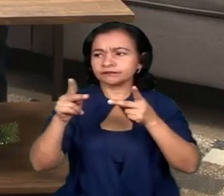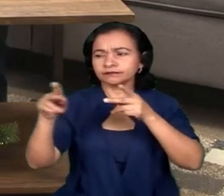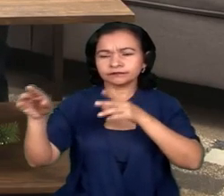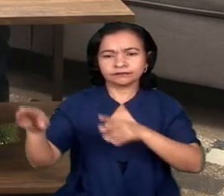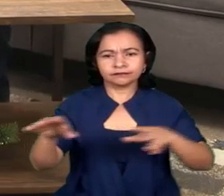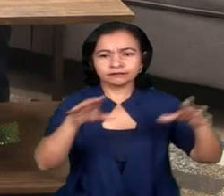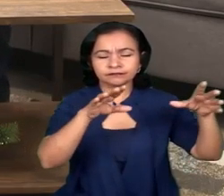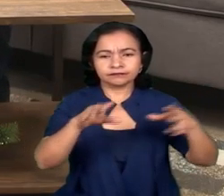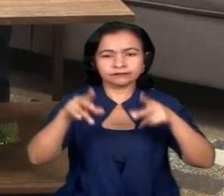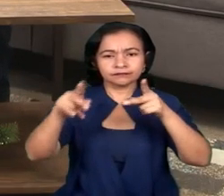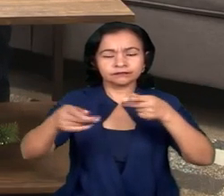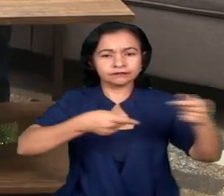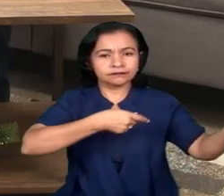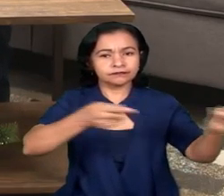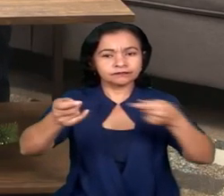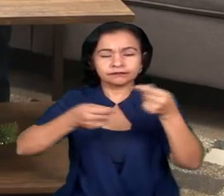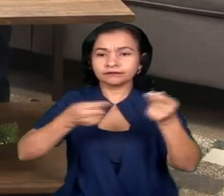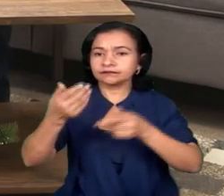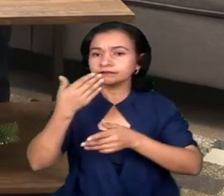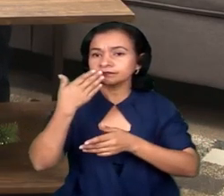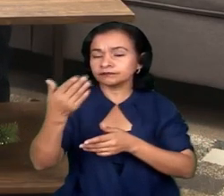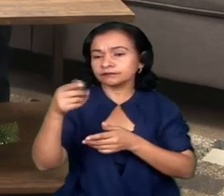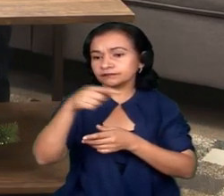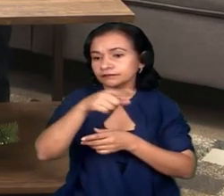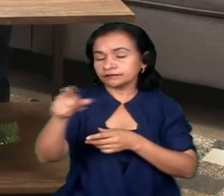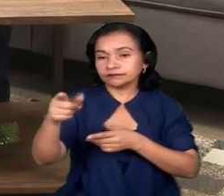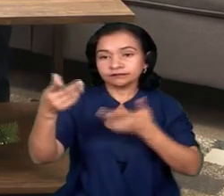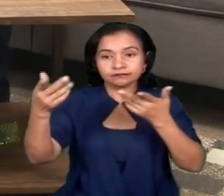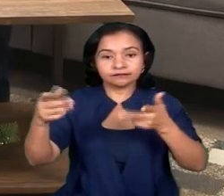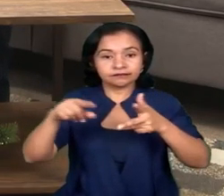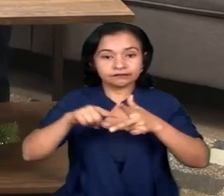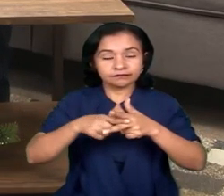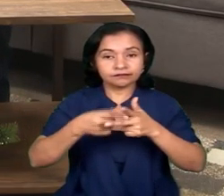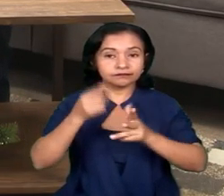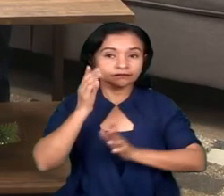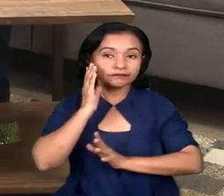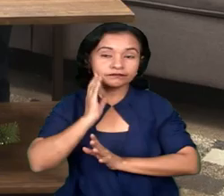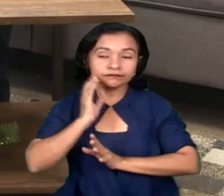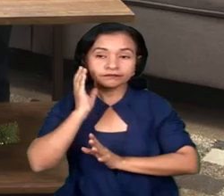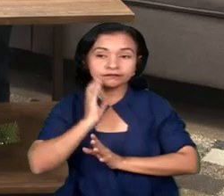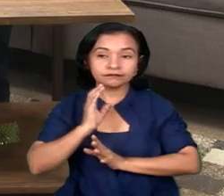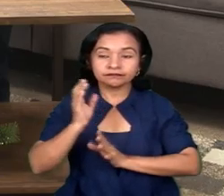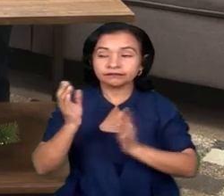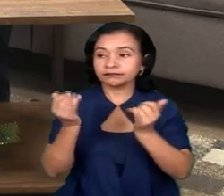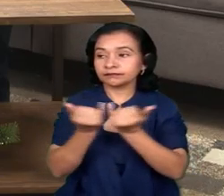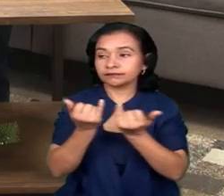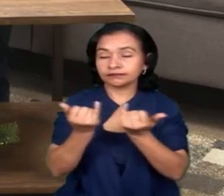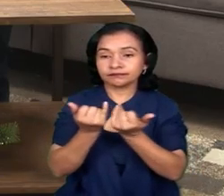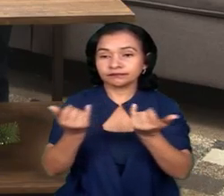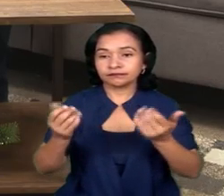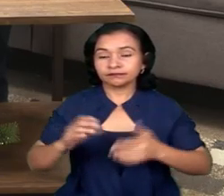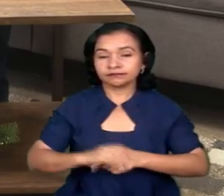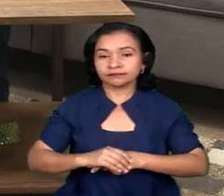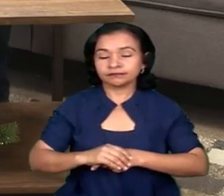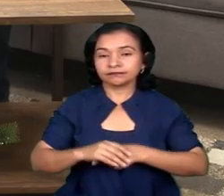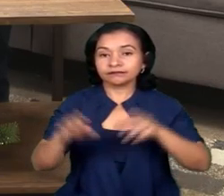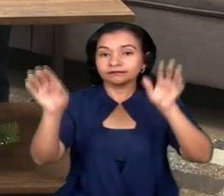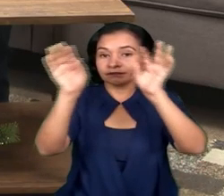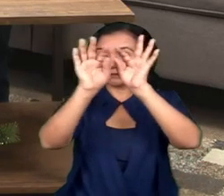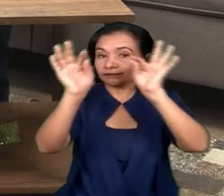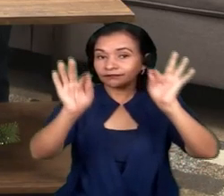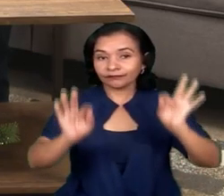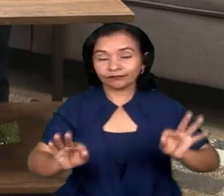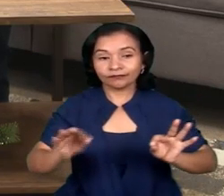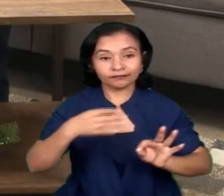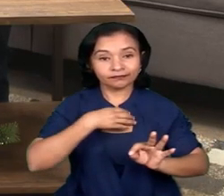comerciantes. Y bueno, ¿qué le dicen los comerciantes a partir de ese primer encuentro? Mira, hombre, han felicitado